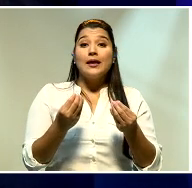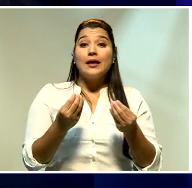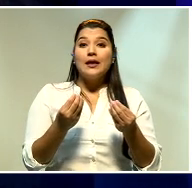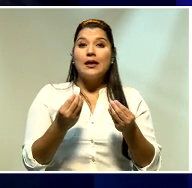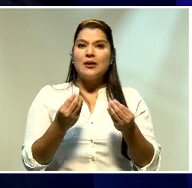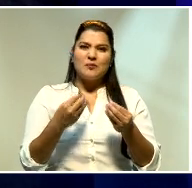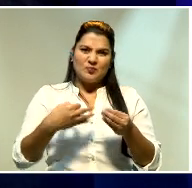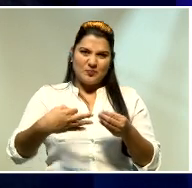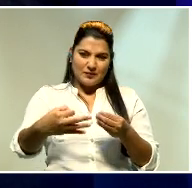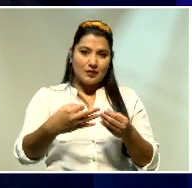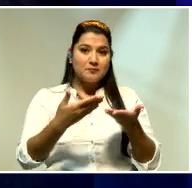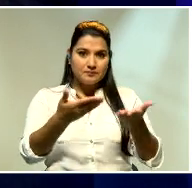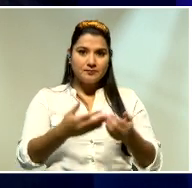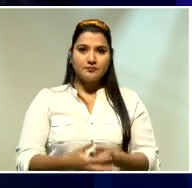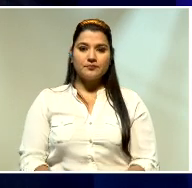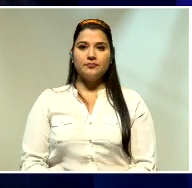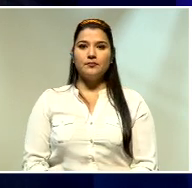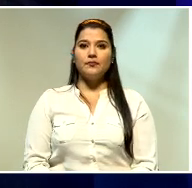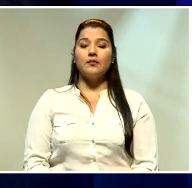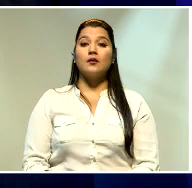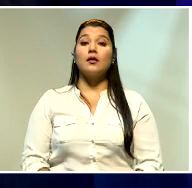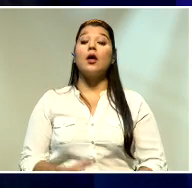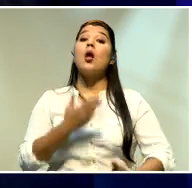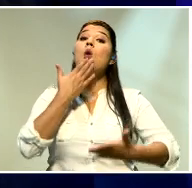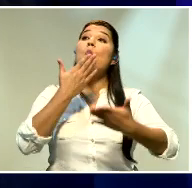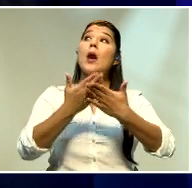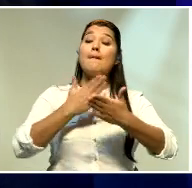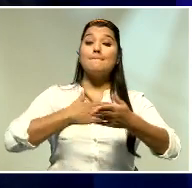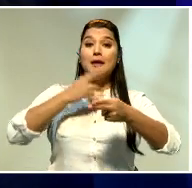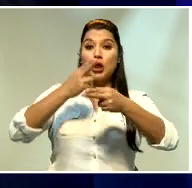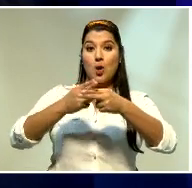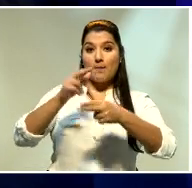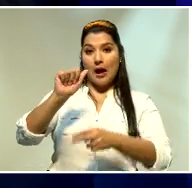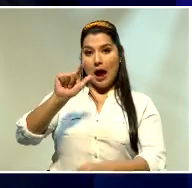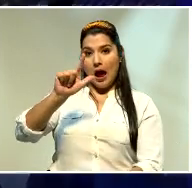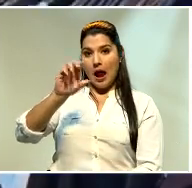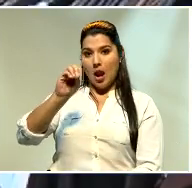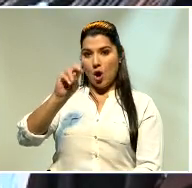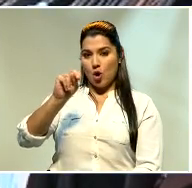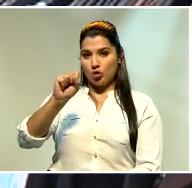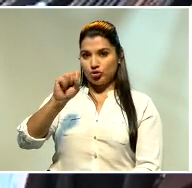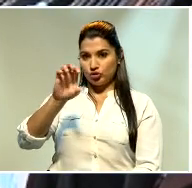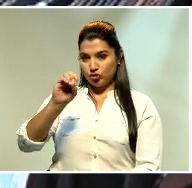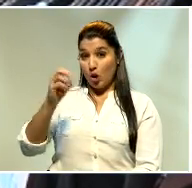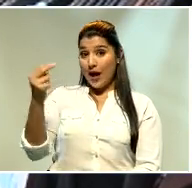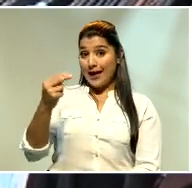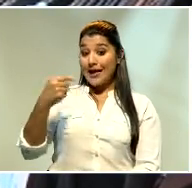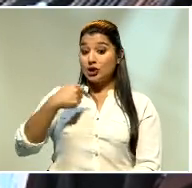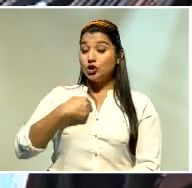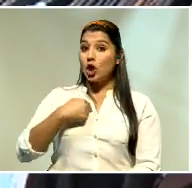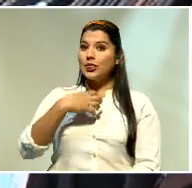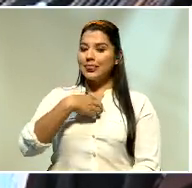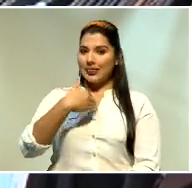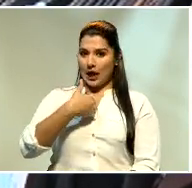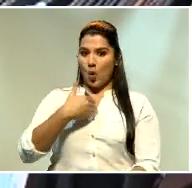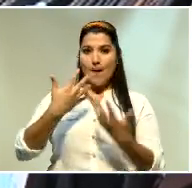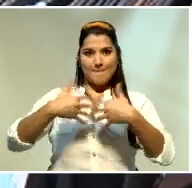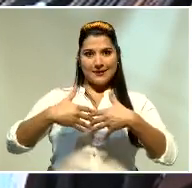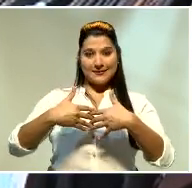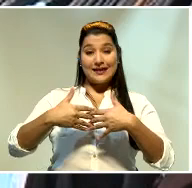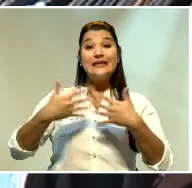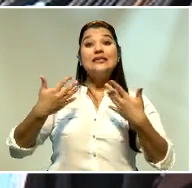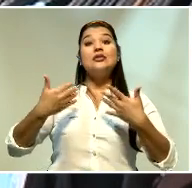muy cotidiano. Adelante. Buenas, mi nombre es Alonso Hernández, soy empresario, 45